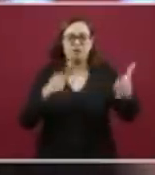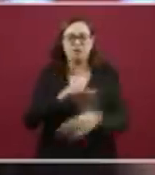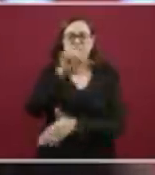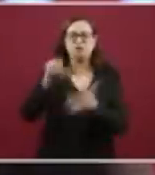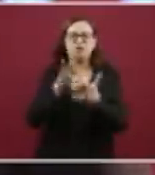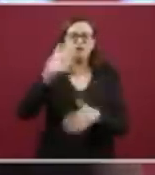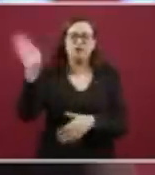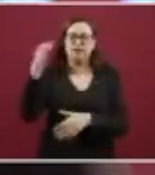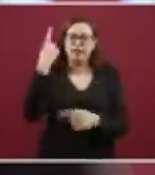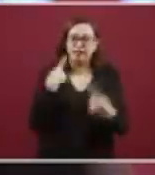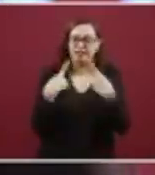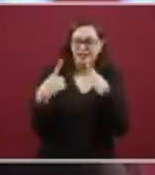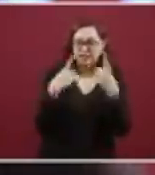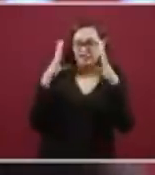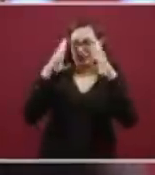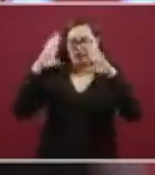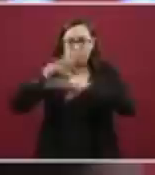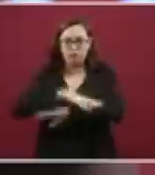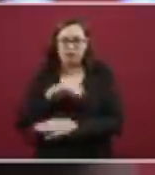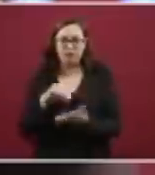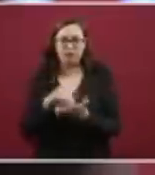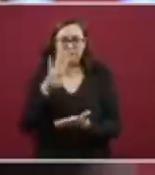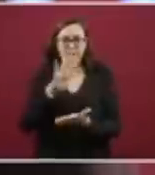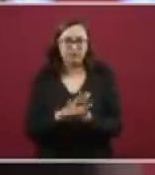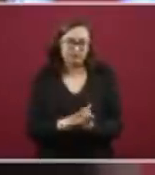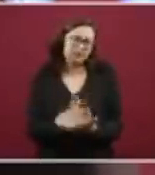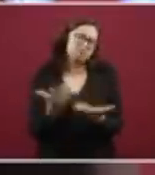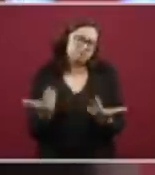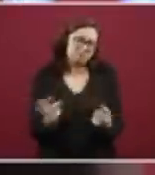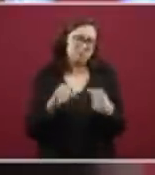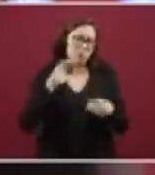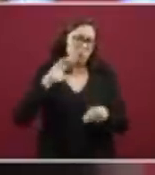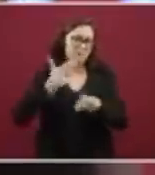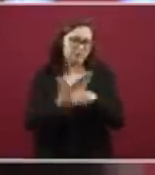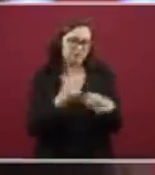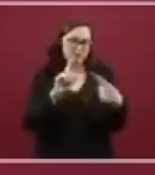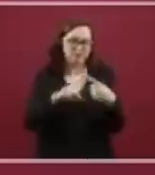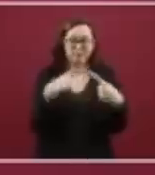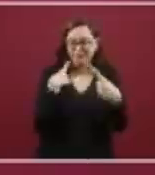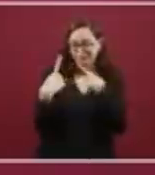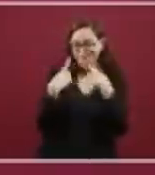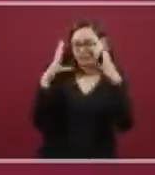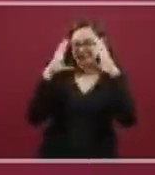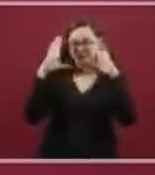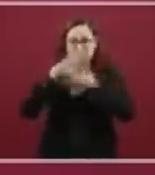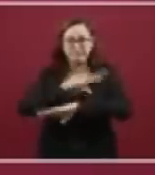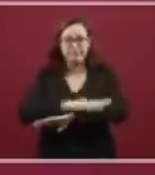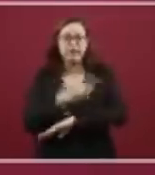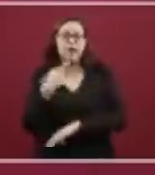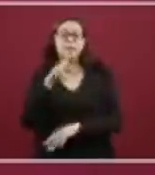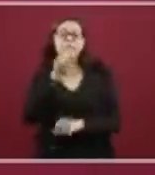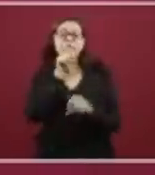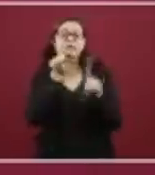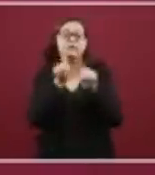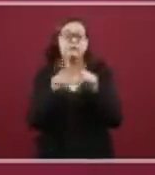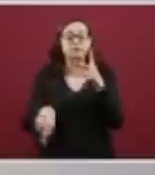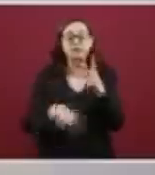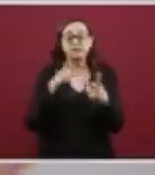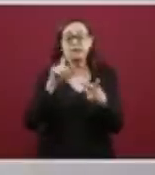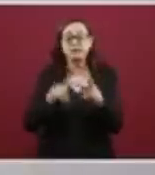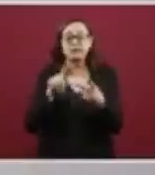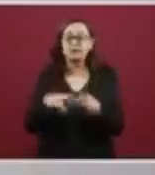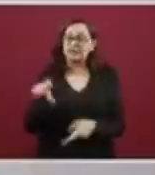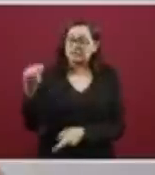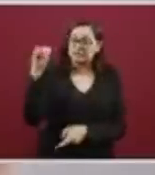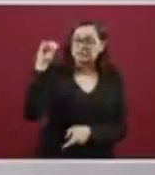se encargará, como lo dice su nombre, de la conciliación, pero también de todos los registros sindicales